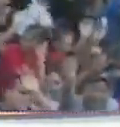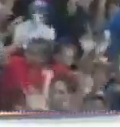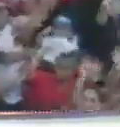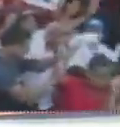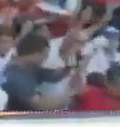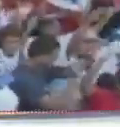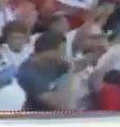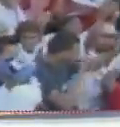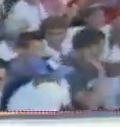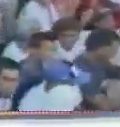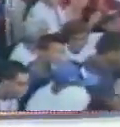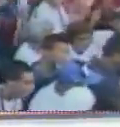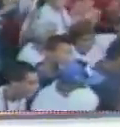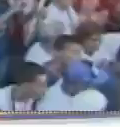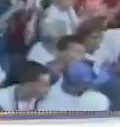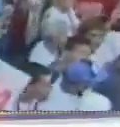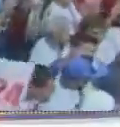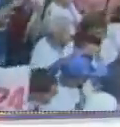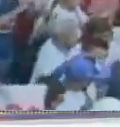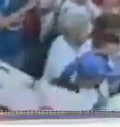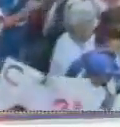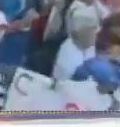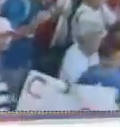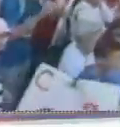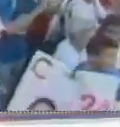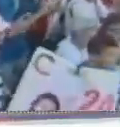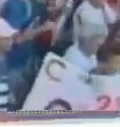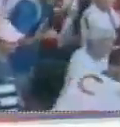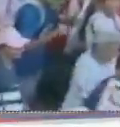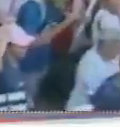pueblo de Charallave que le dé un